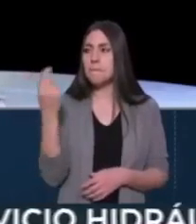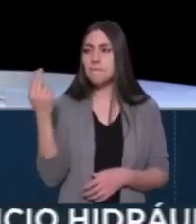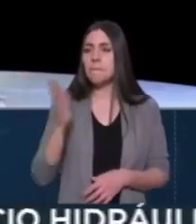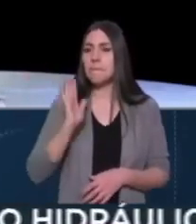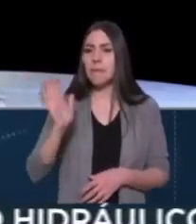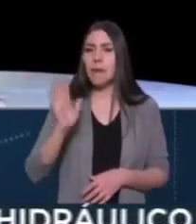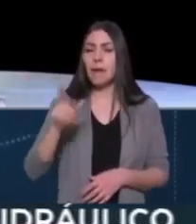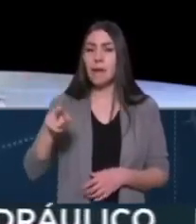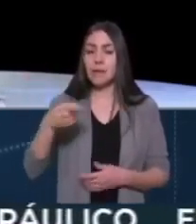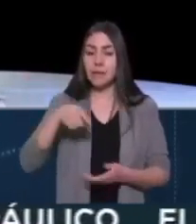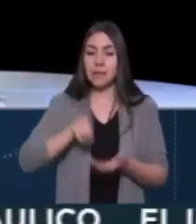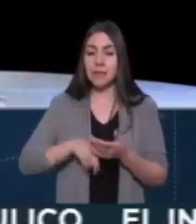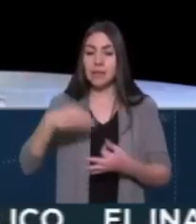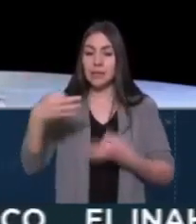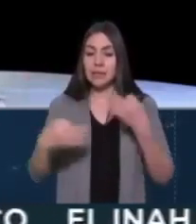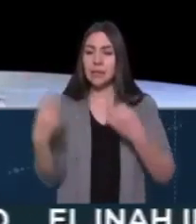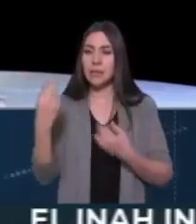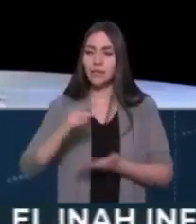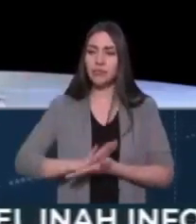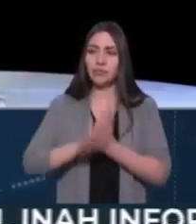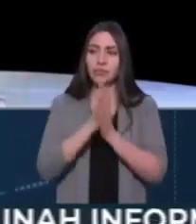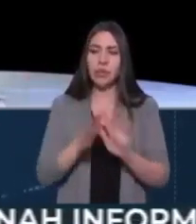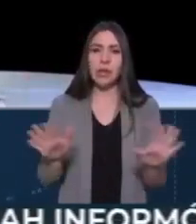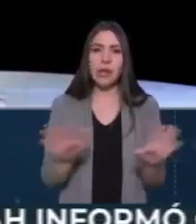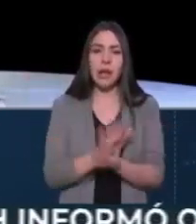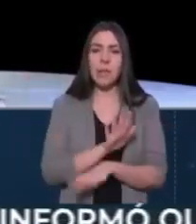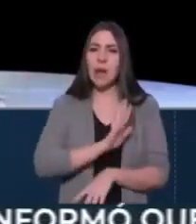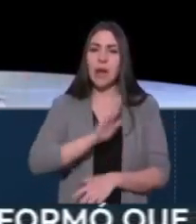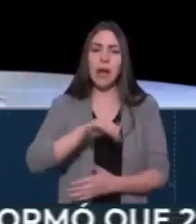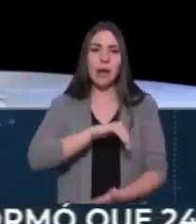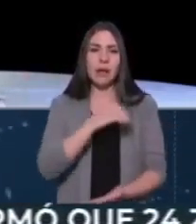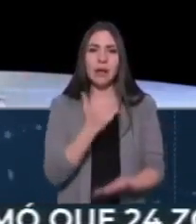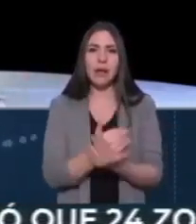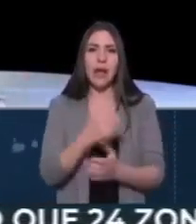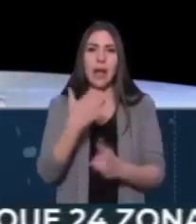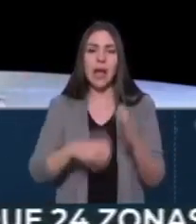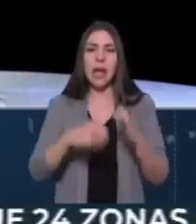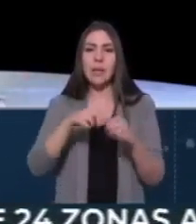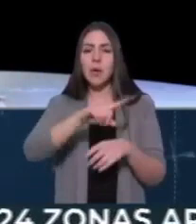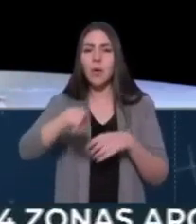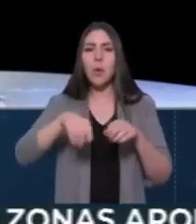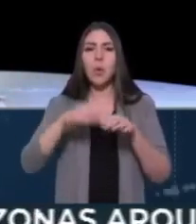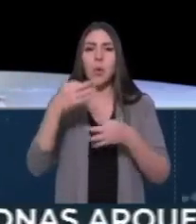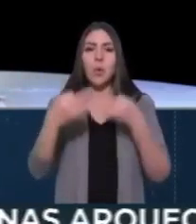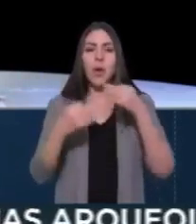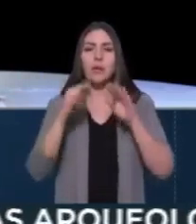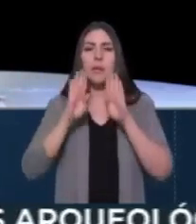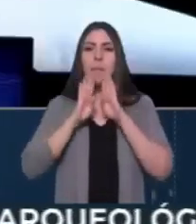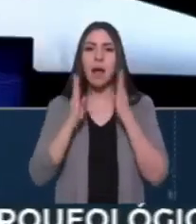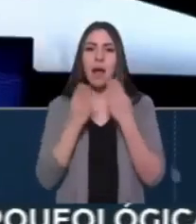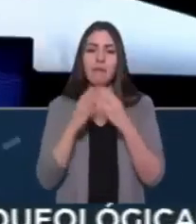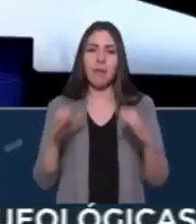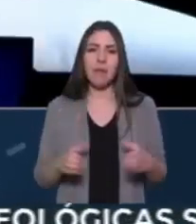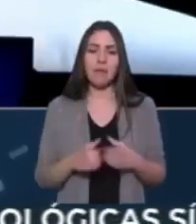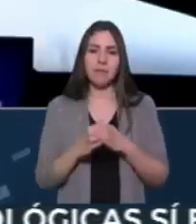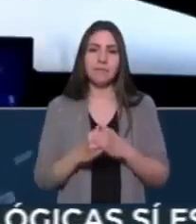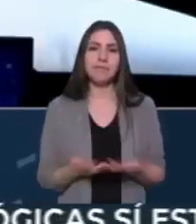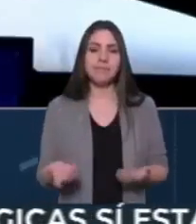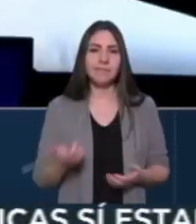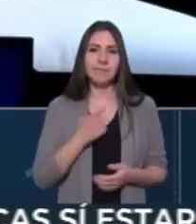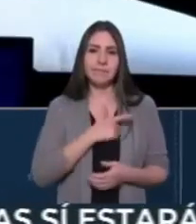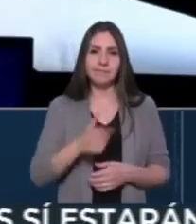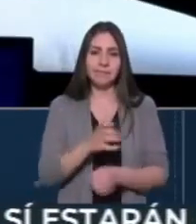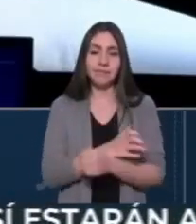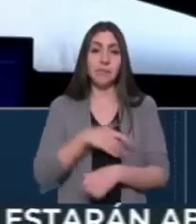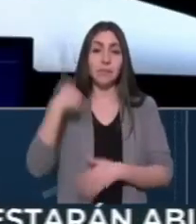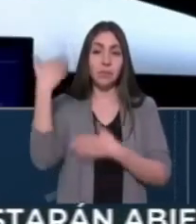en el Poder Judicial de nuestra nación para acabar con esta que tú bien llamas la mafia de los jueces. Jonathan, qué gusto que nos hayas acompañado. Nos vemos la próxima semana,